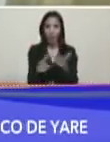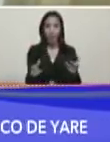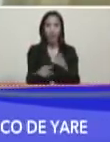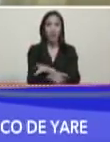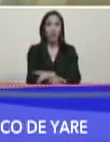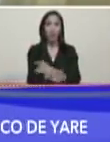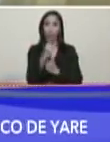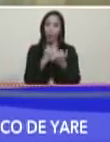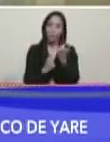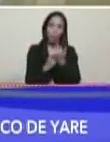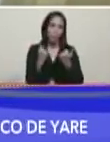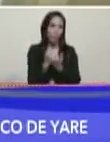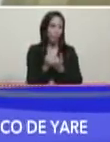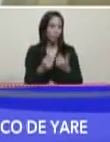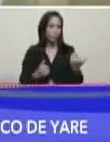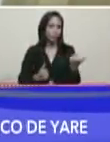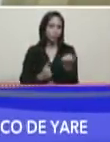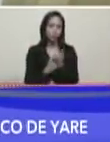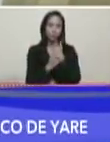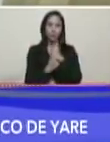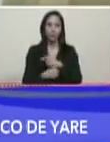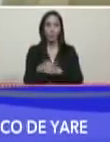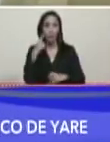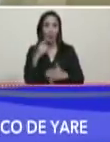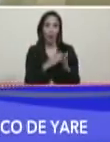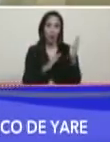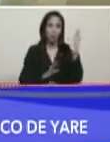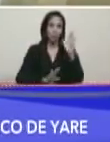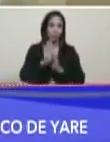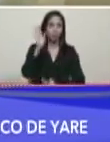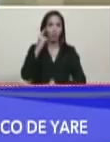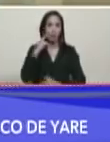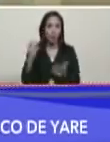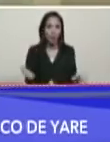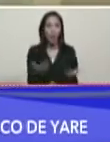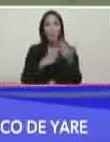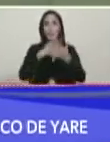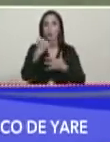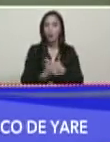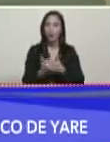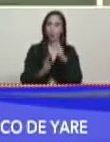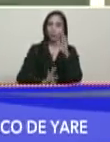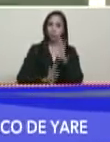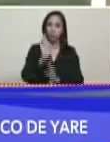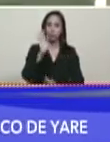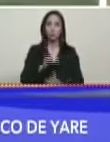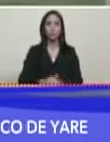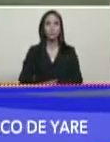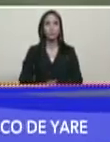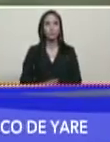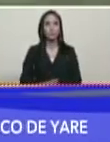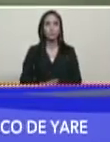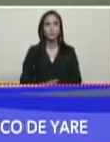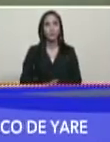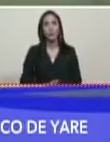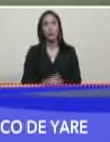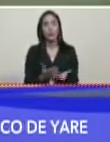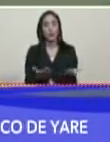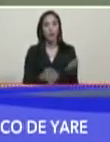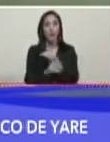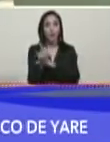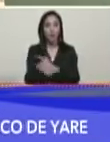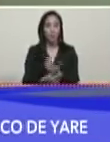nos apoyamos mutuamente, pues, para salir adelante y para sacar muchos proyectos adelante, pues. Nos conseguimos con